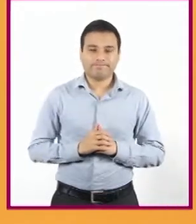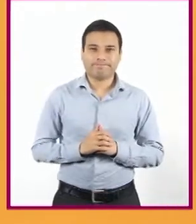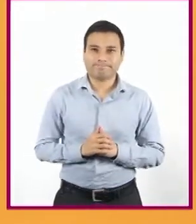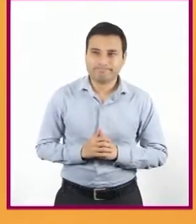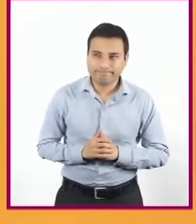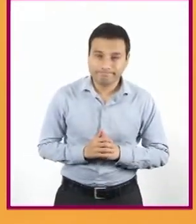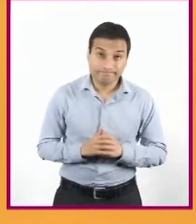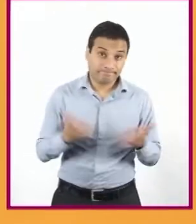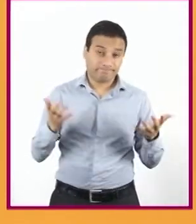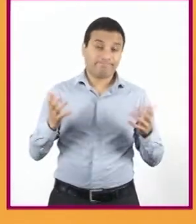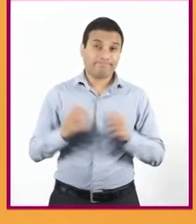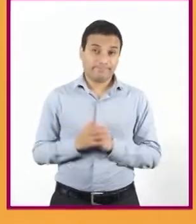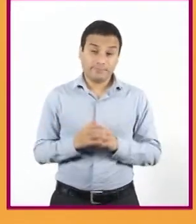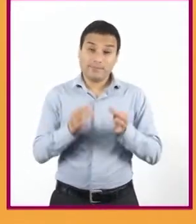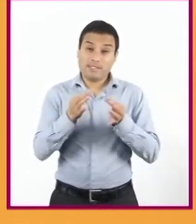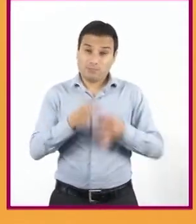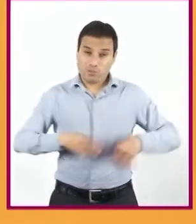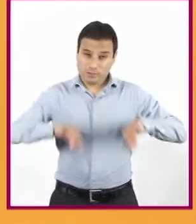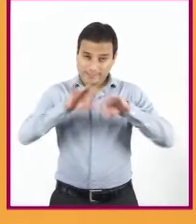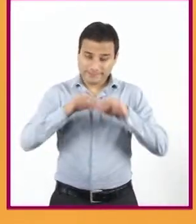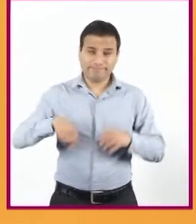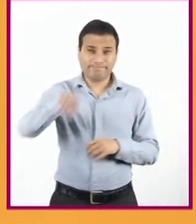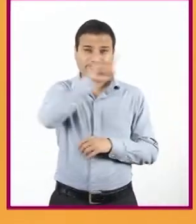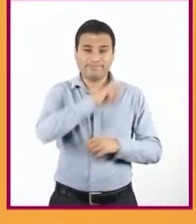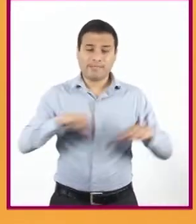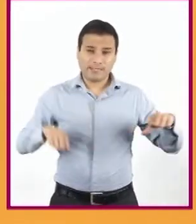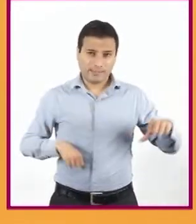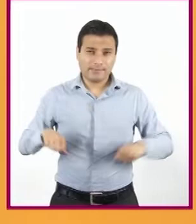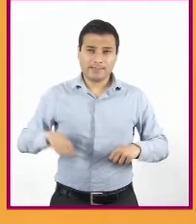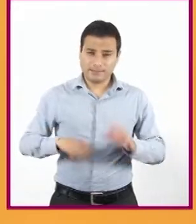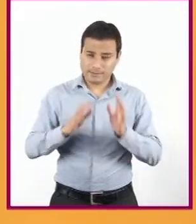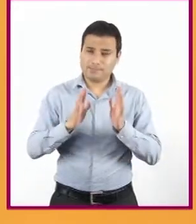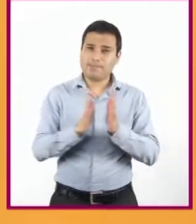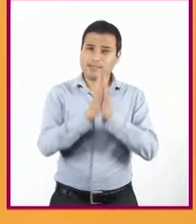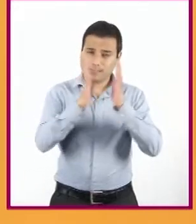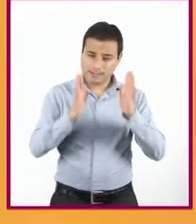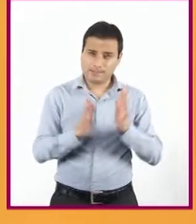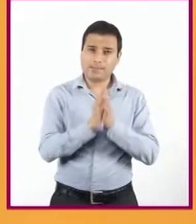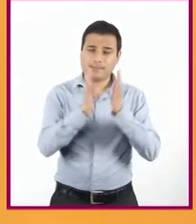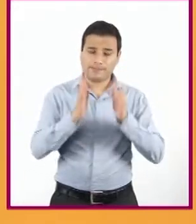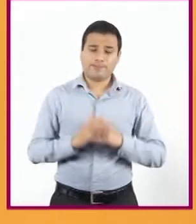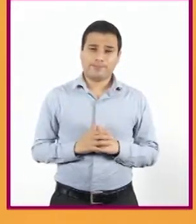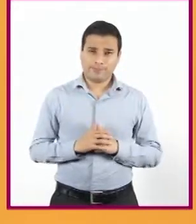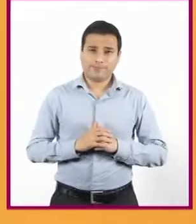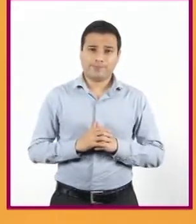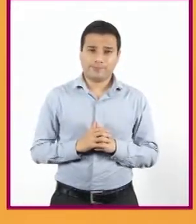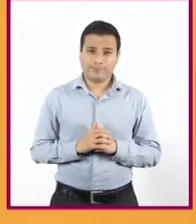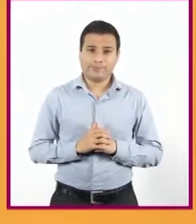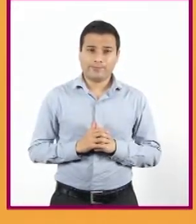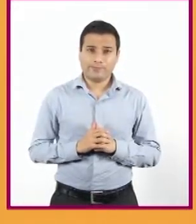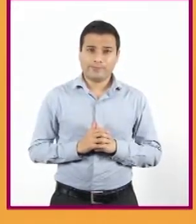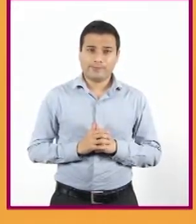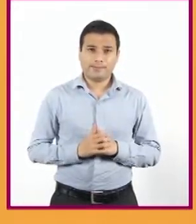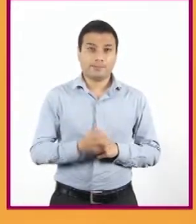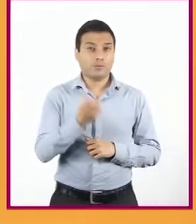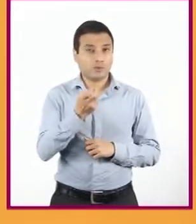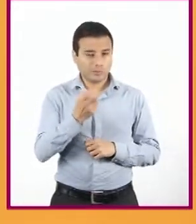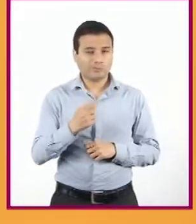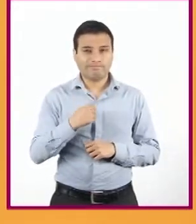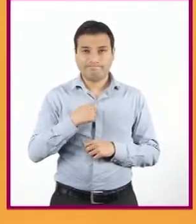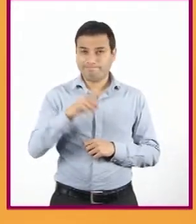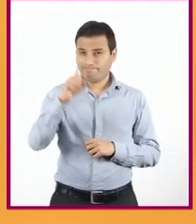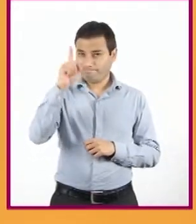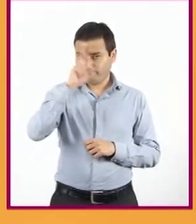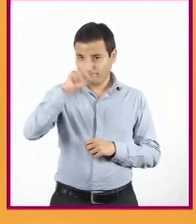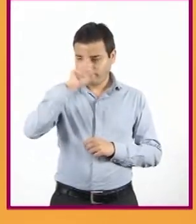Sabemos lo importante que es participar en las actividades que les vamos a proponer a lo largo de la sesión. Para ello, les recomendamos que